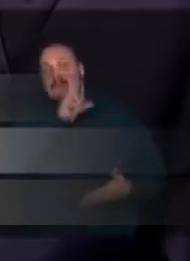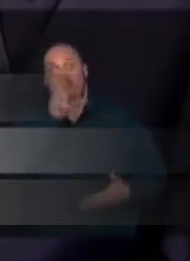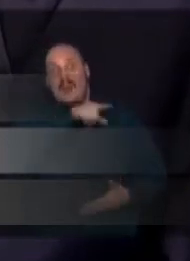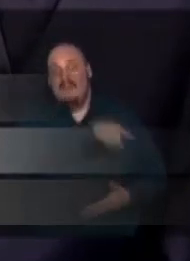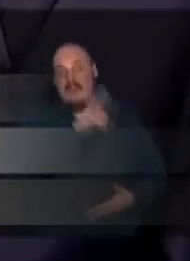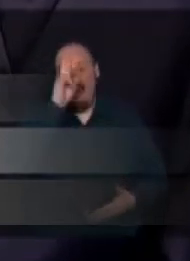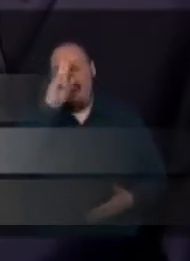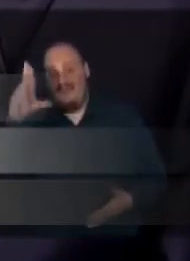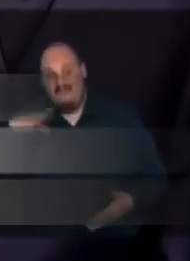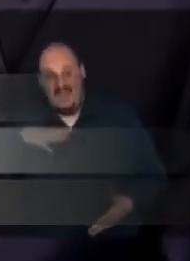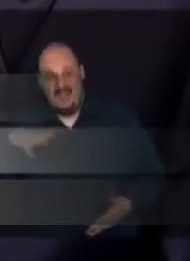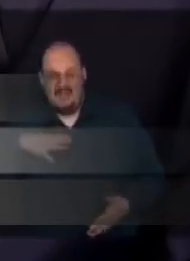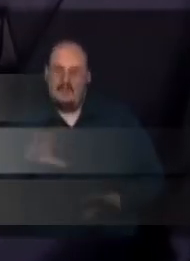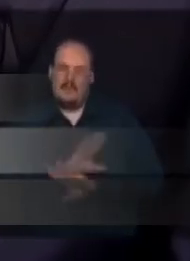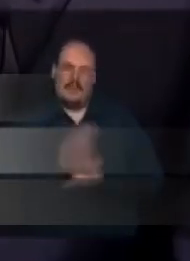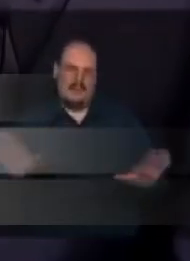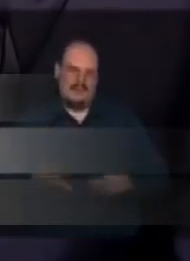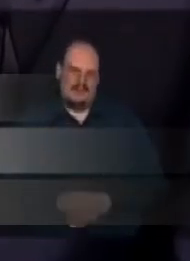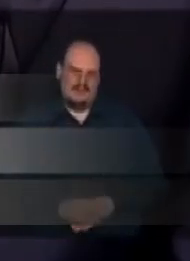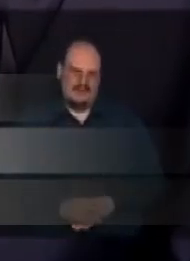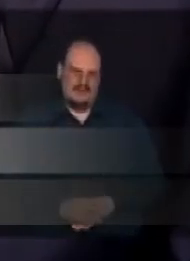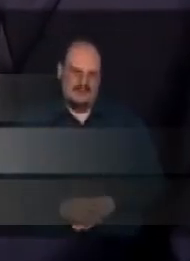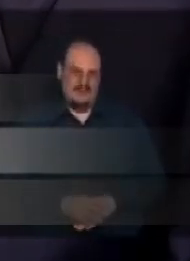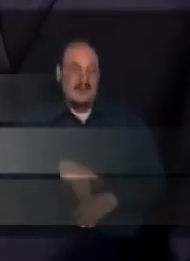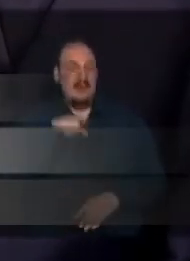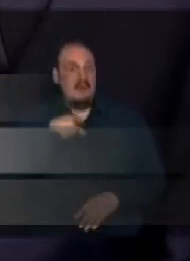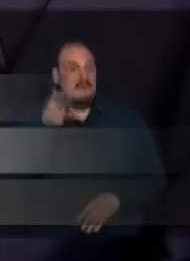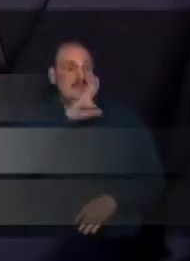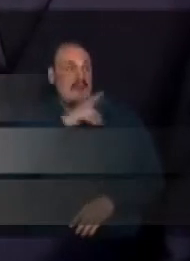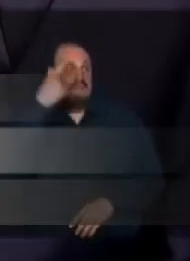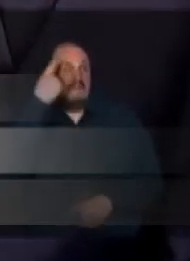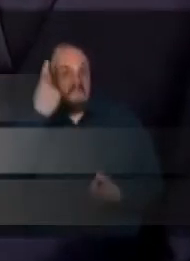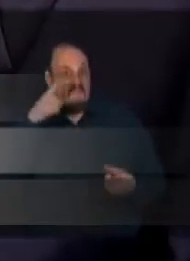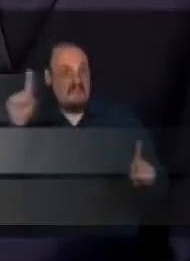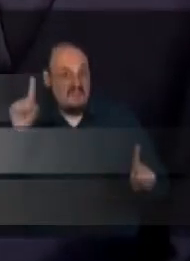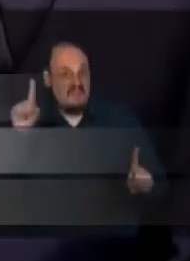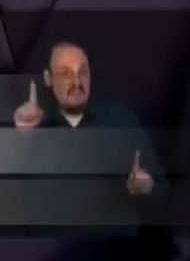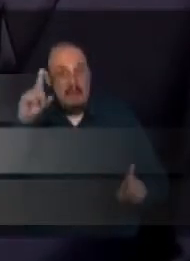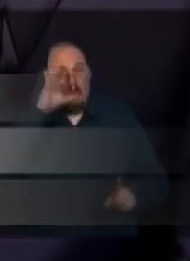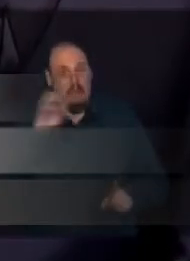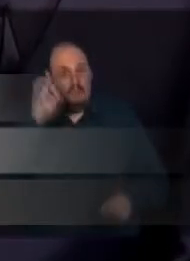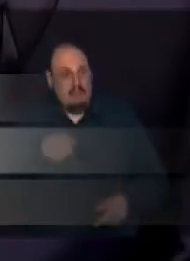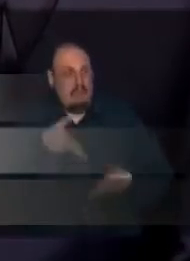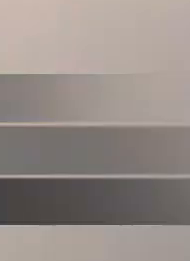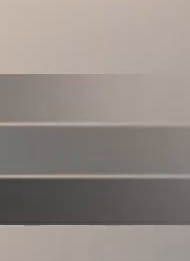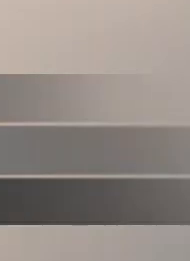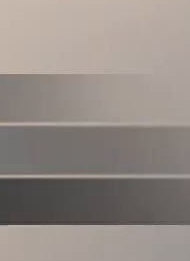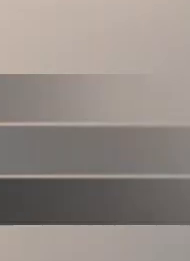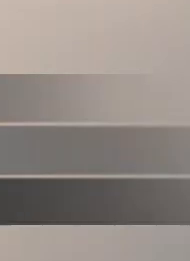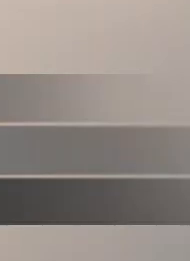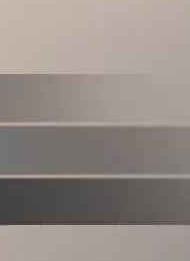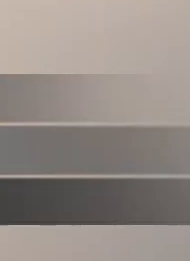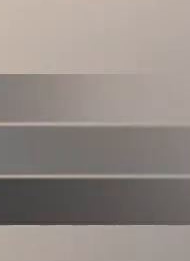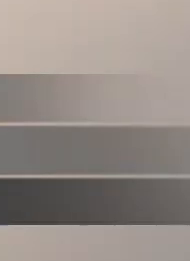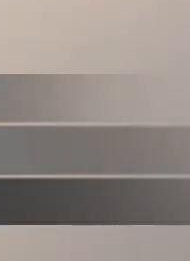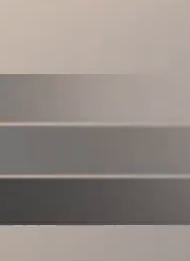cuadros suficientes para reclamar y y defender los los derechos de los tucumanos Así que m le con m ley tengo